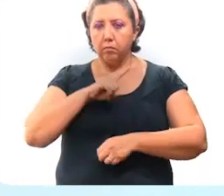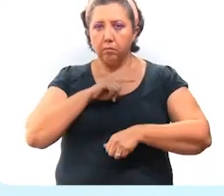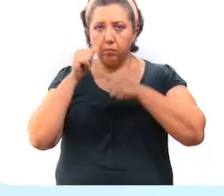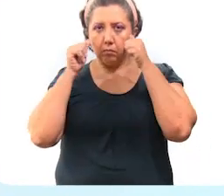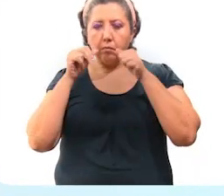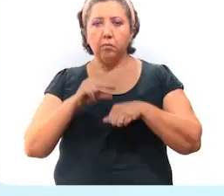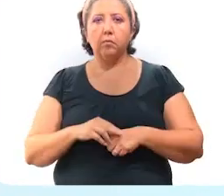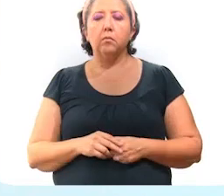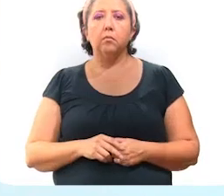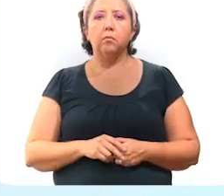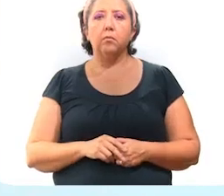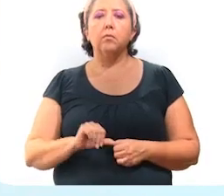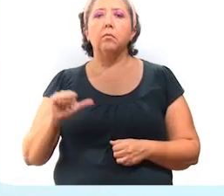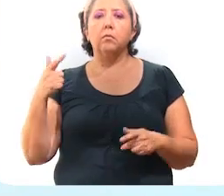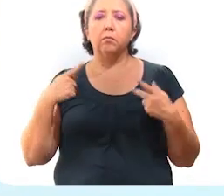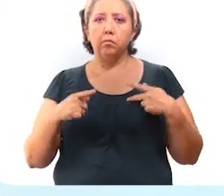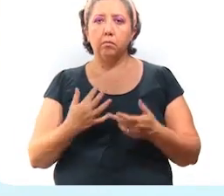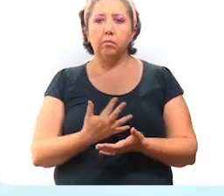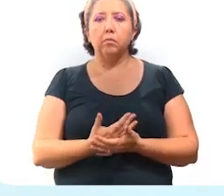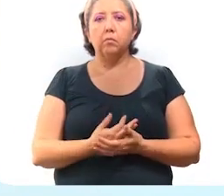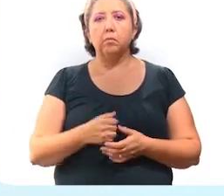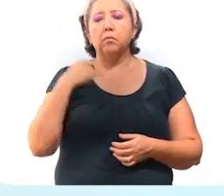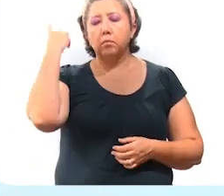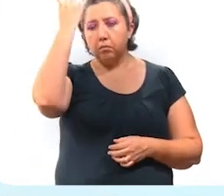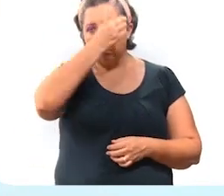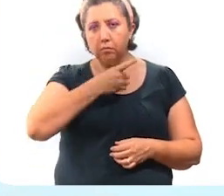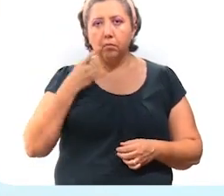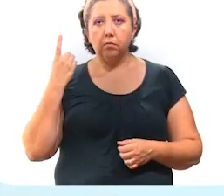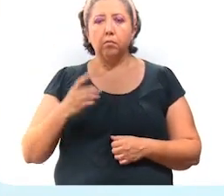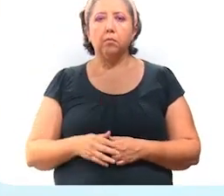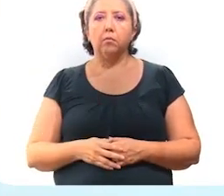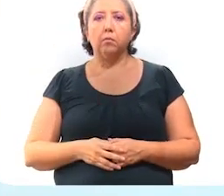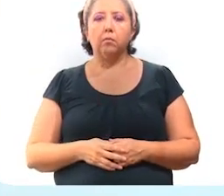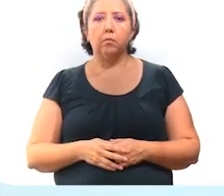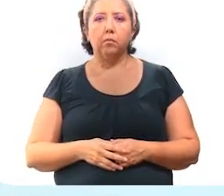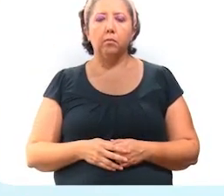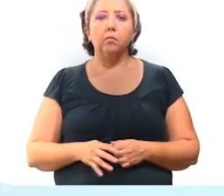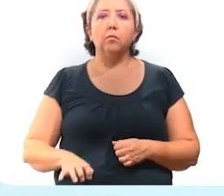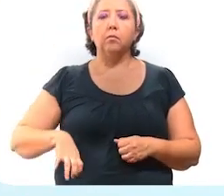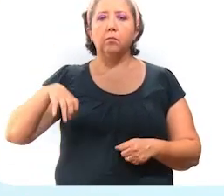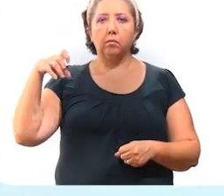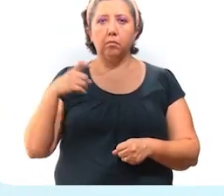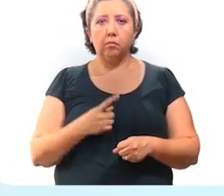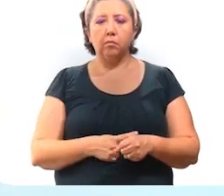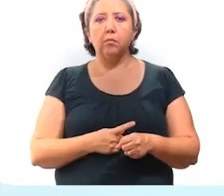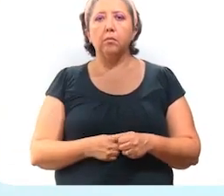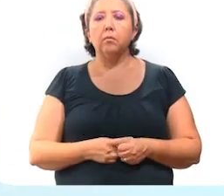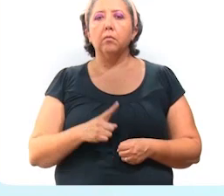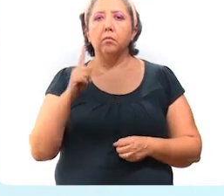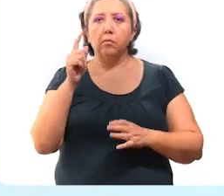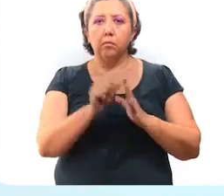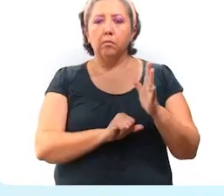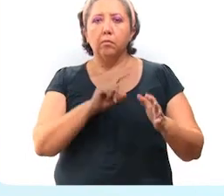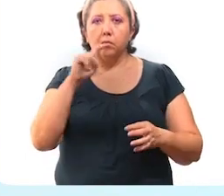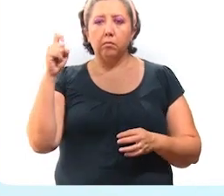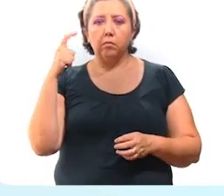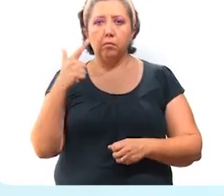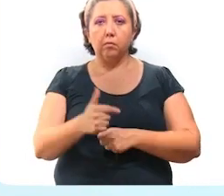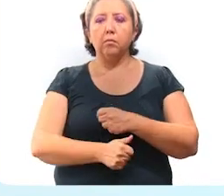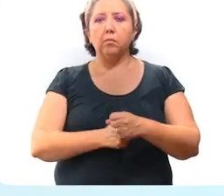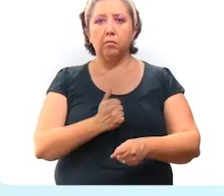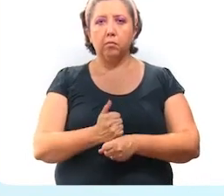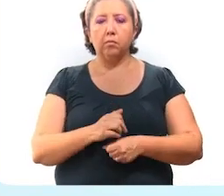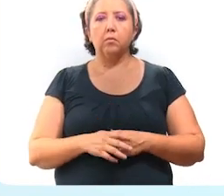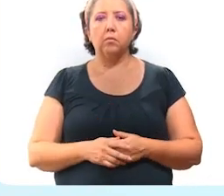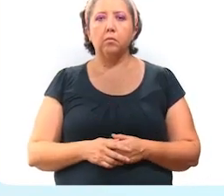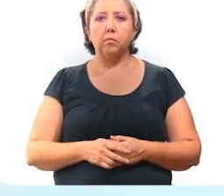y en aislamiento total. Hay otros pacientes a la espera de diagnóstico. El rango de edad de los casos es de 1 mes a